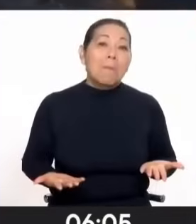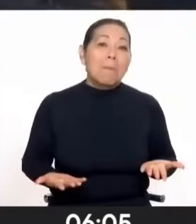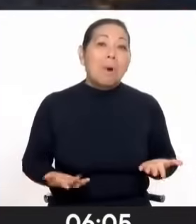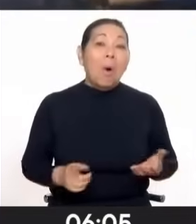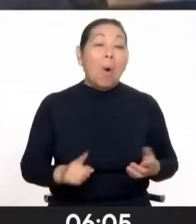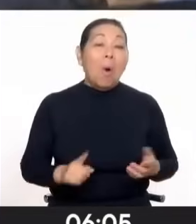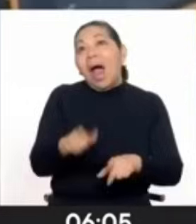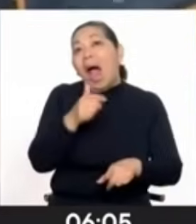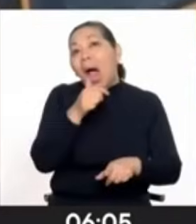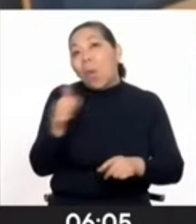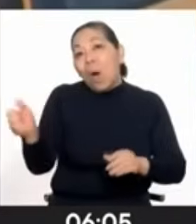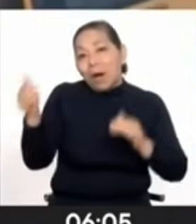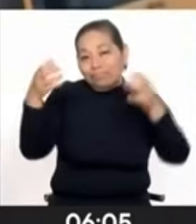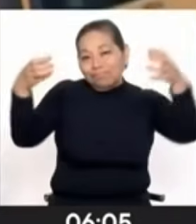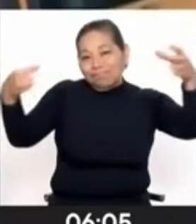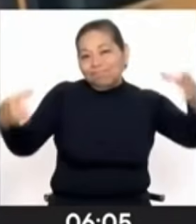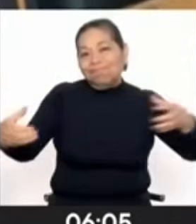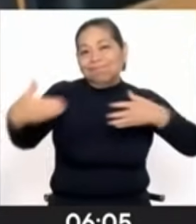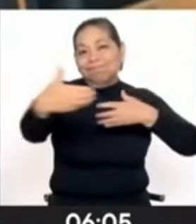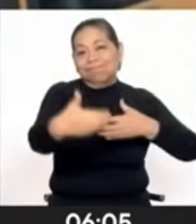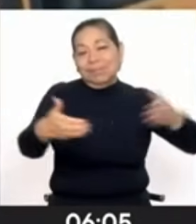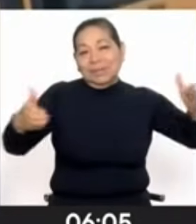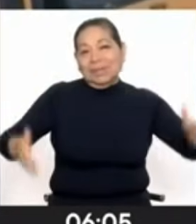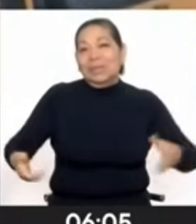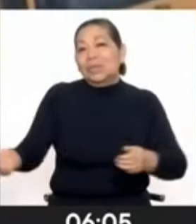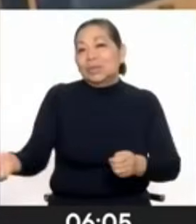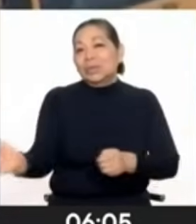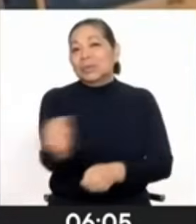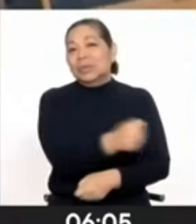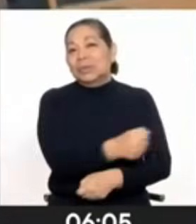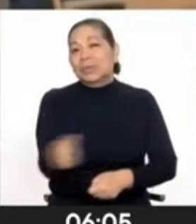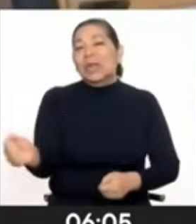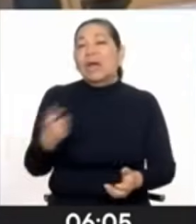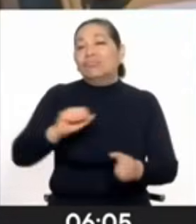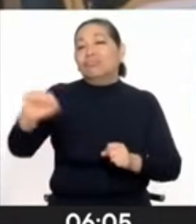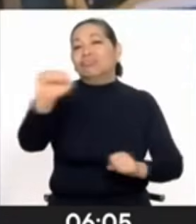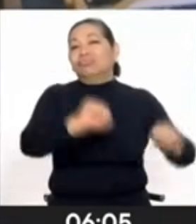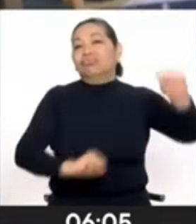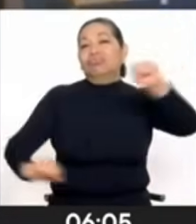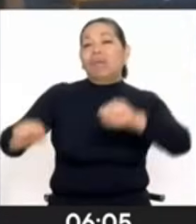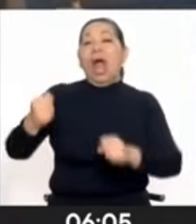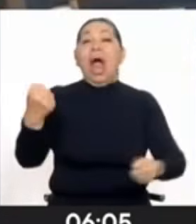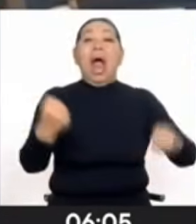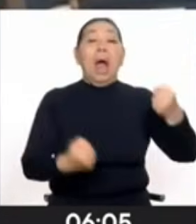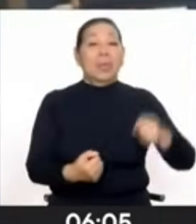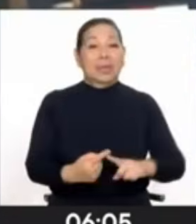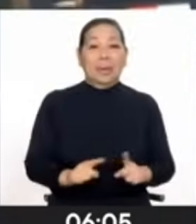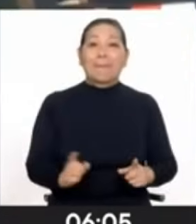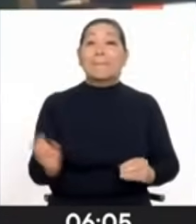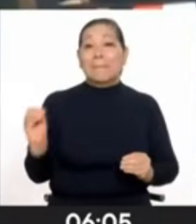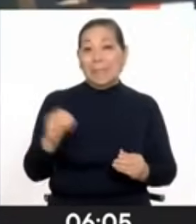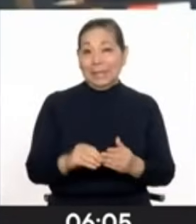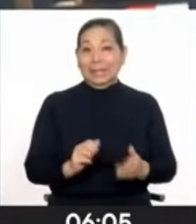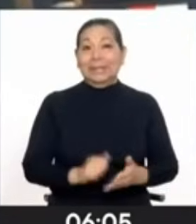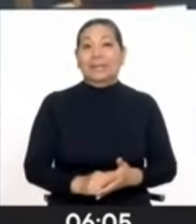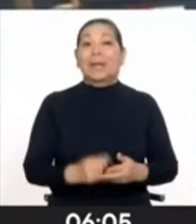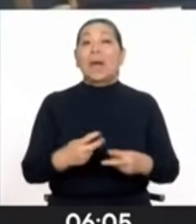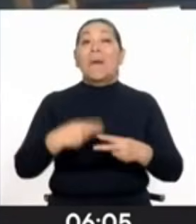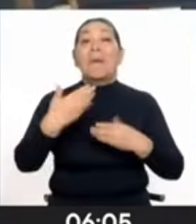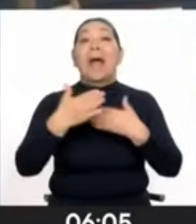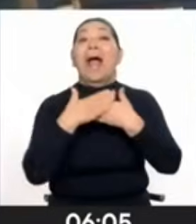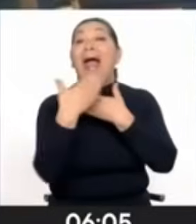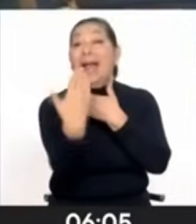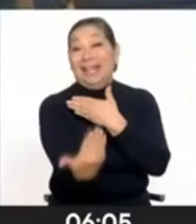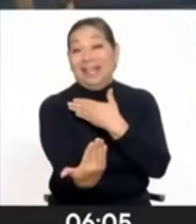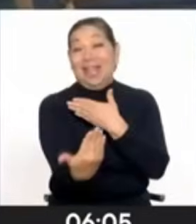a la autoridad. Lavo estos lavaderos de auto, ¿no? Muchos de ellos serían proporcionados por los vecinos que están en la